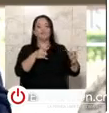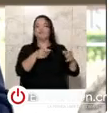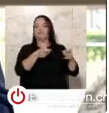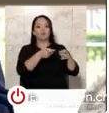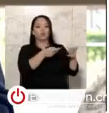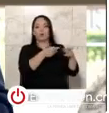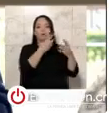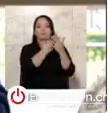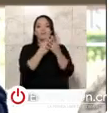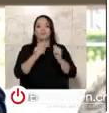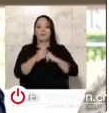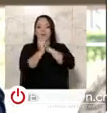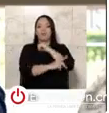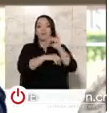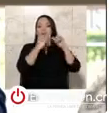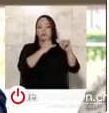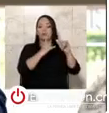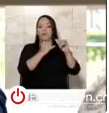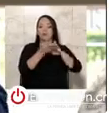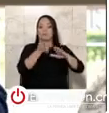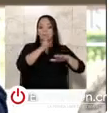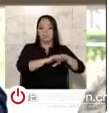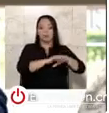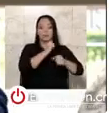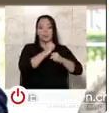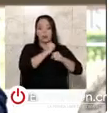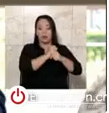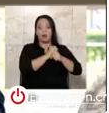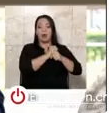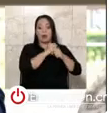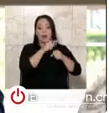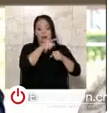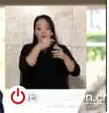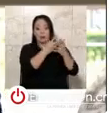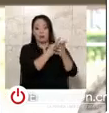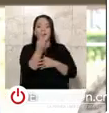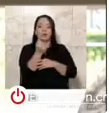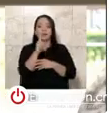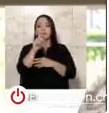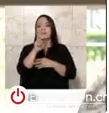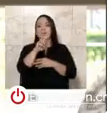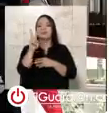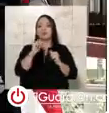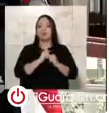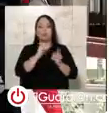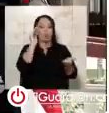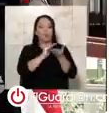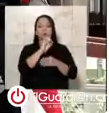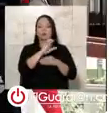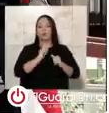y lo que el país está recibiendo por denuncias por estafas que operan fuera de los centros es un promedio de 122 en lo que va de